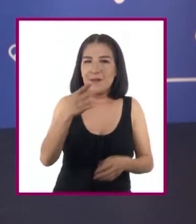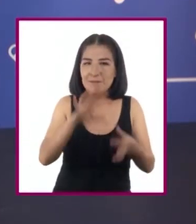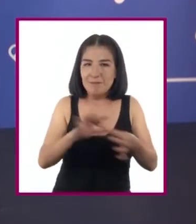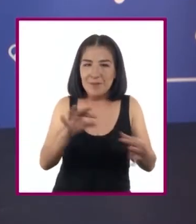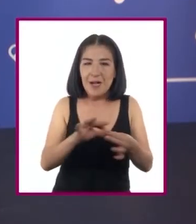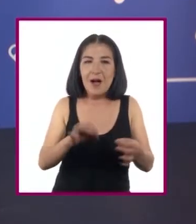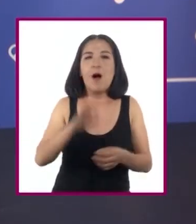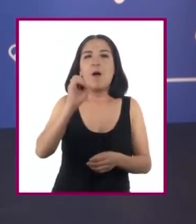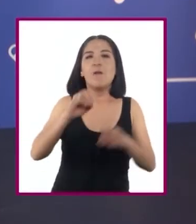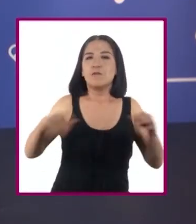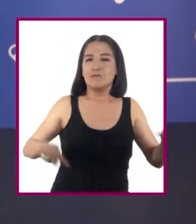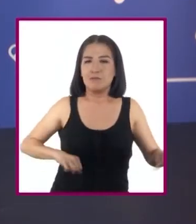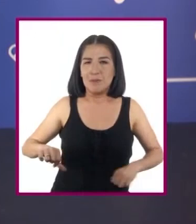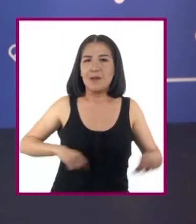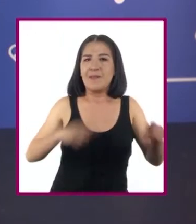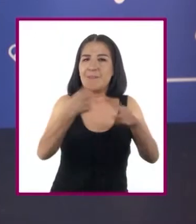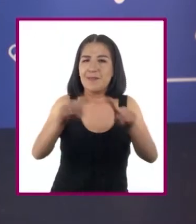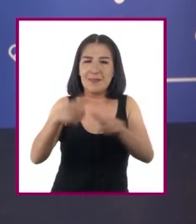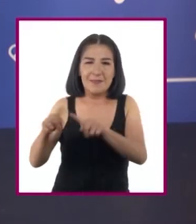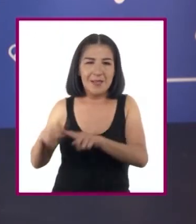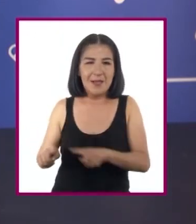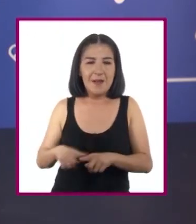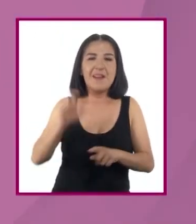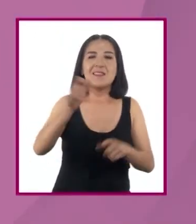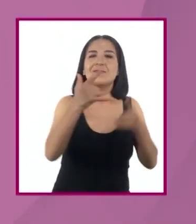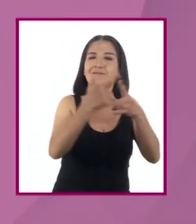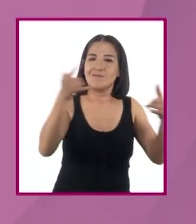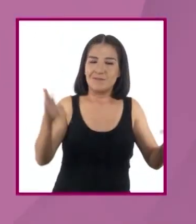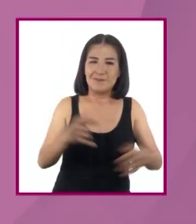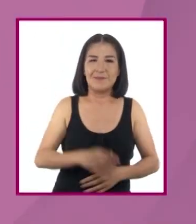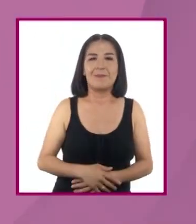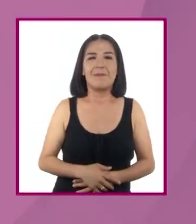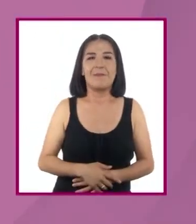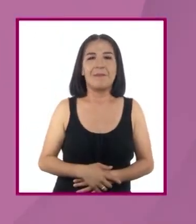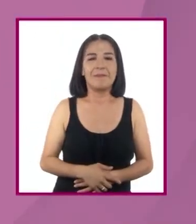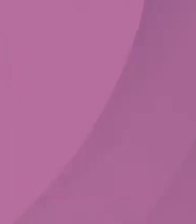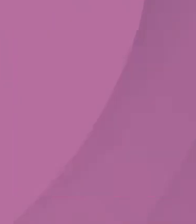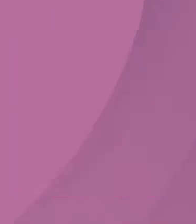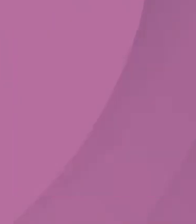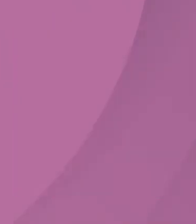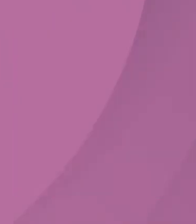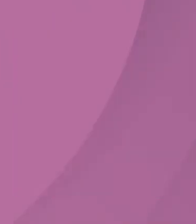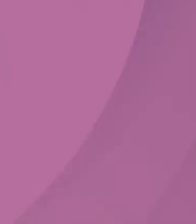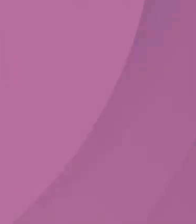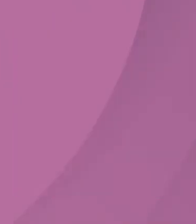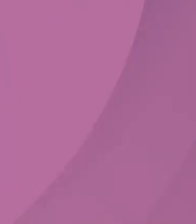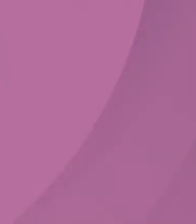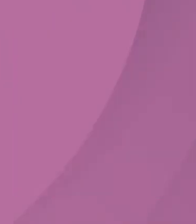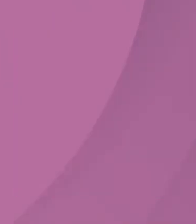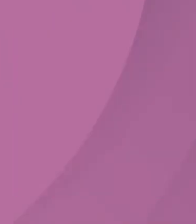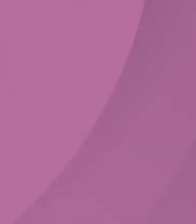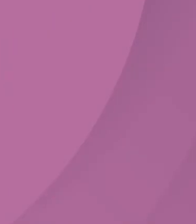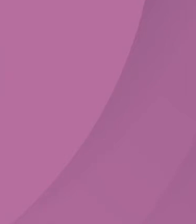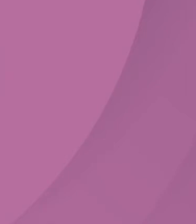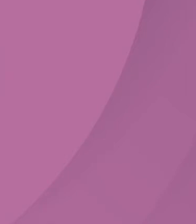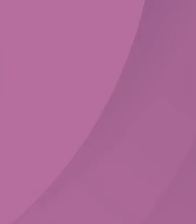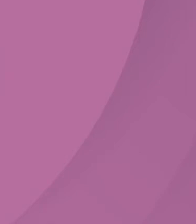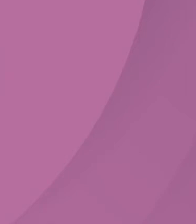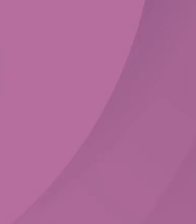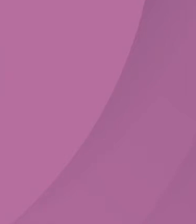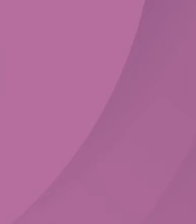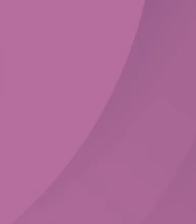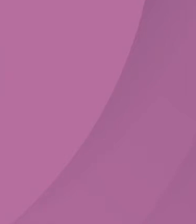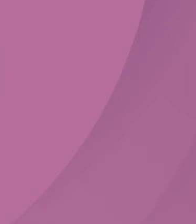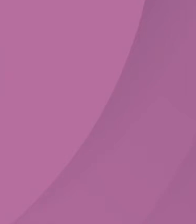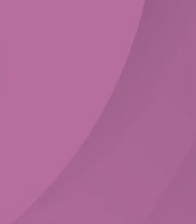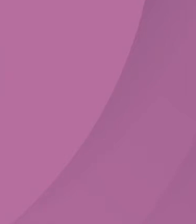actividades, entre otros que se describen en la trama. ¿Conocían cómo se clasifican los ambientes? ¿Recuerdas